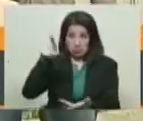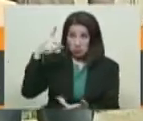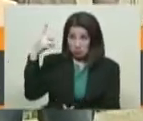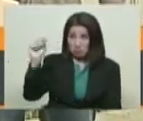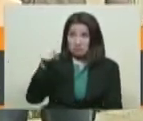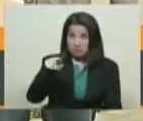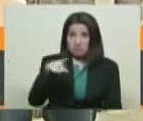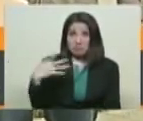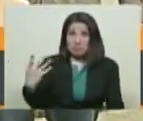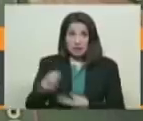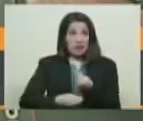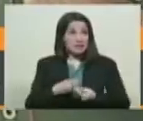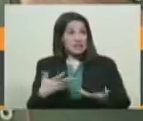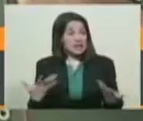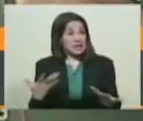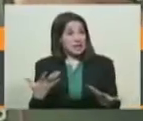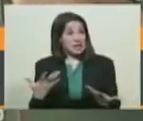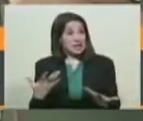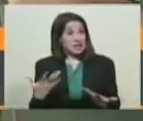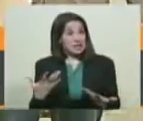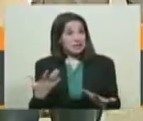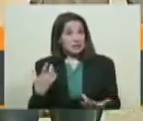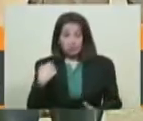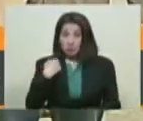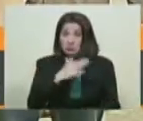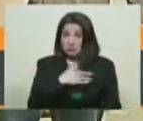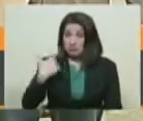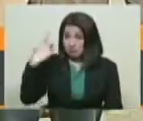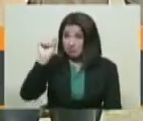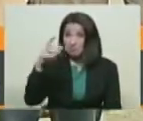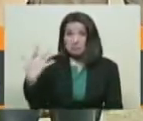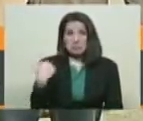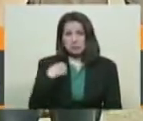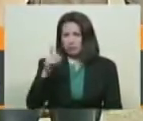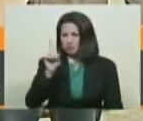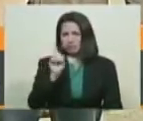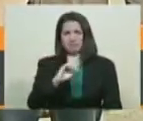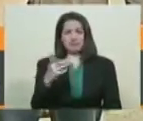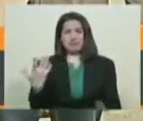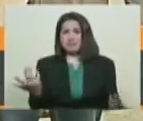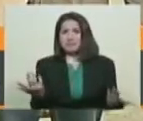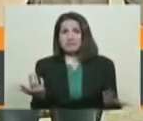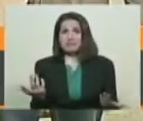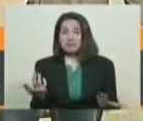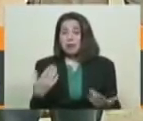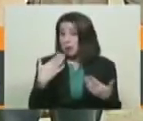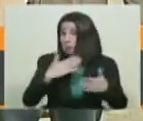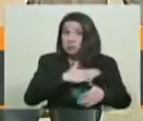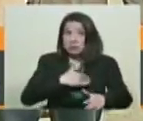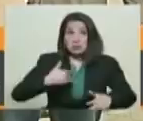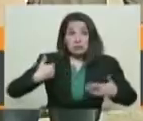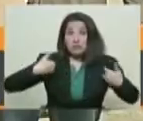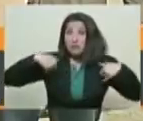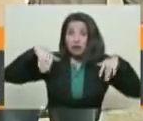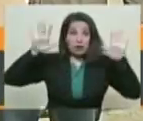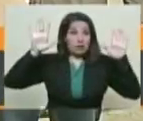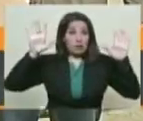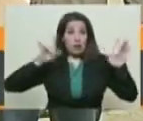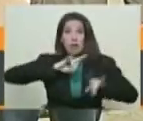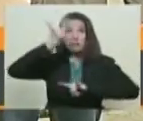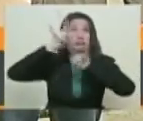Miami? ¿Tú te irías de tu patria amada? No, yo no me iría jamás. Eso sí, todo aquel venezolano que se fue al